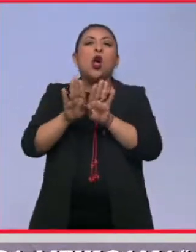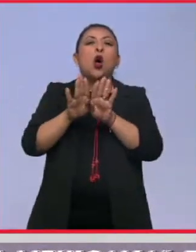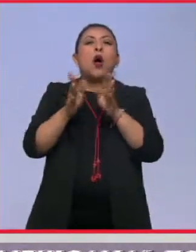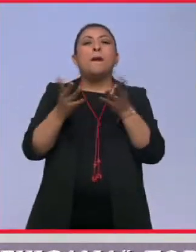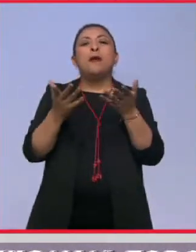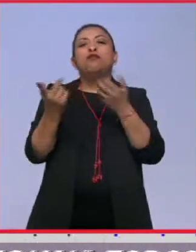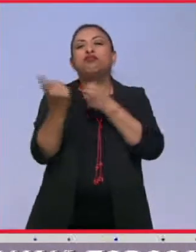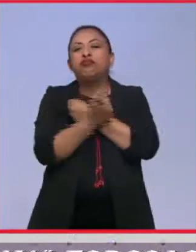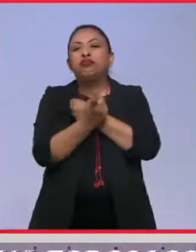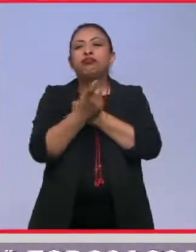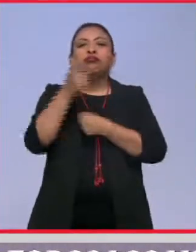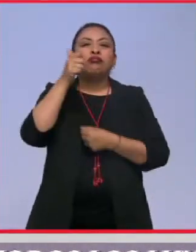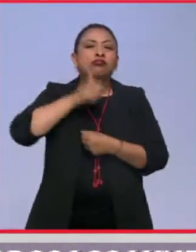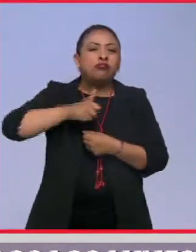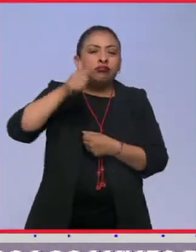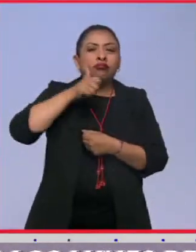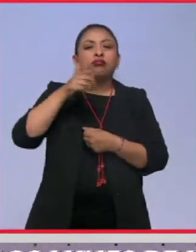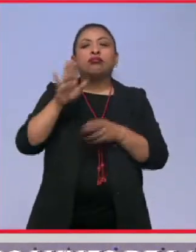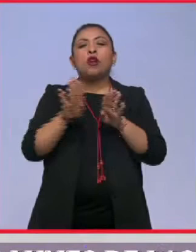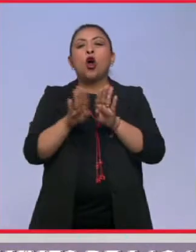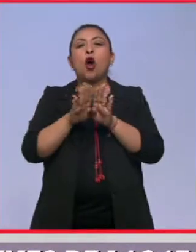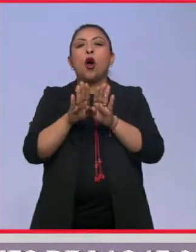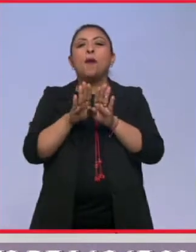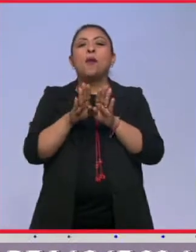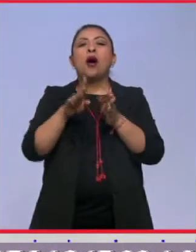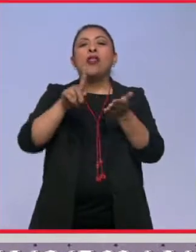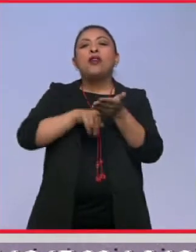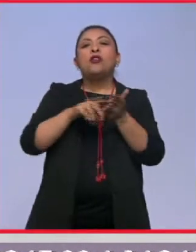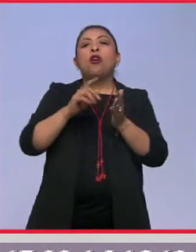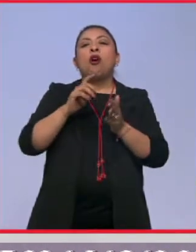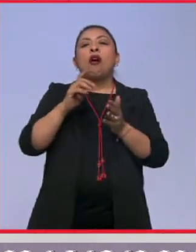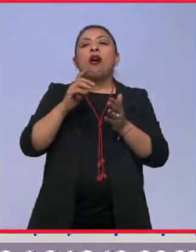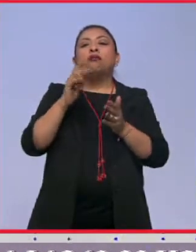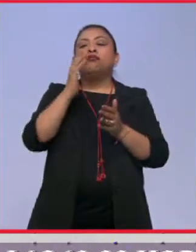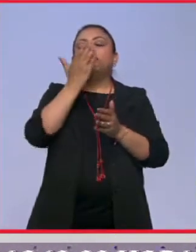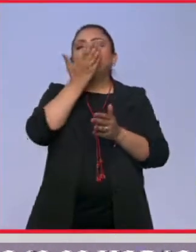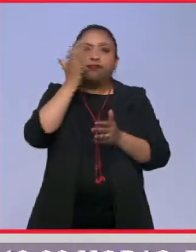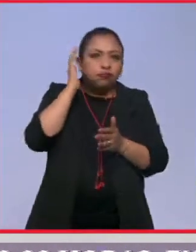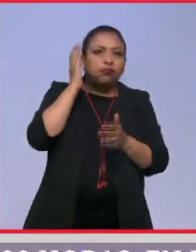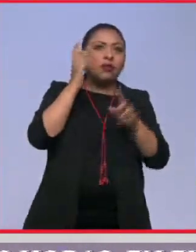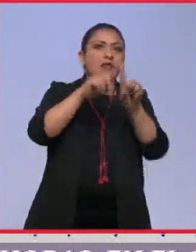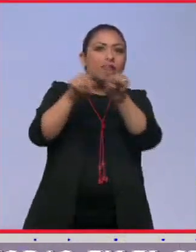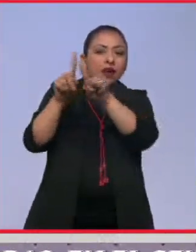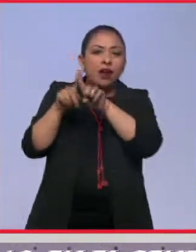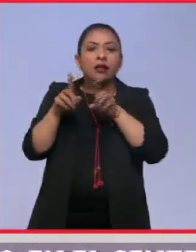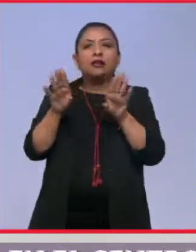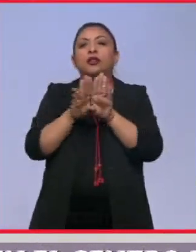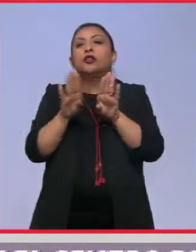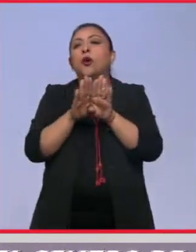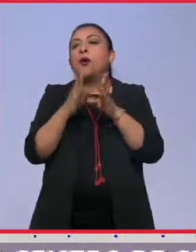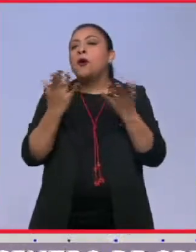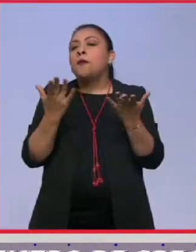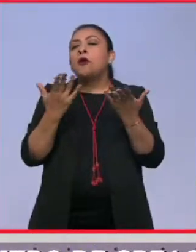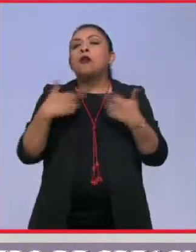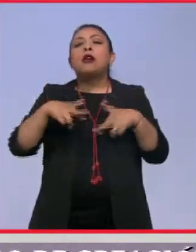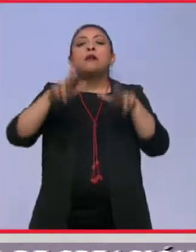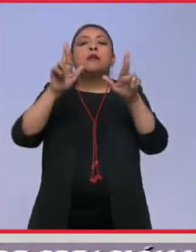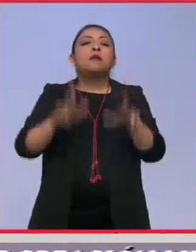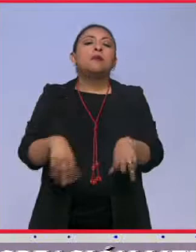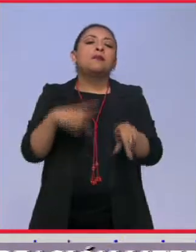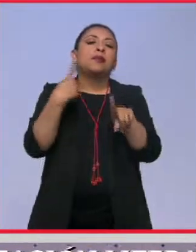informática todo el tiempo, a crear tanto interfaces como, en cierta manera,